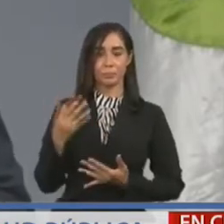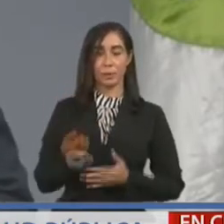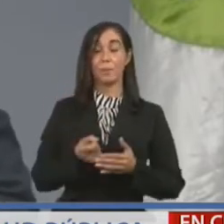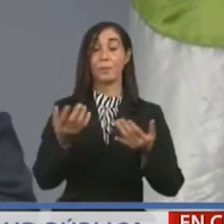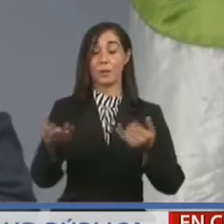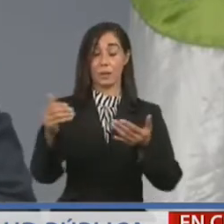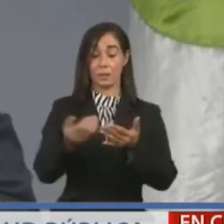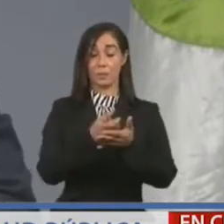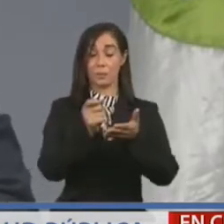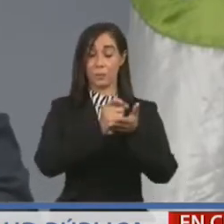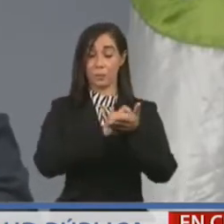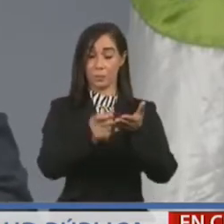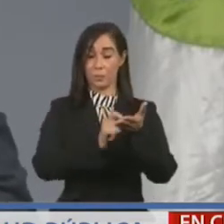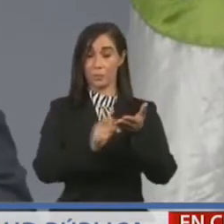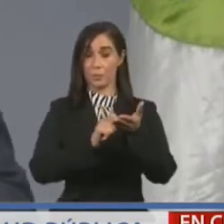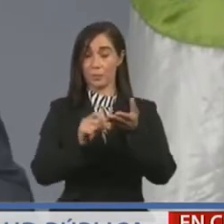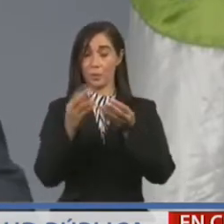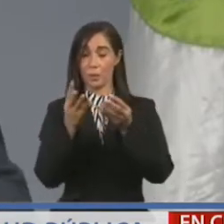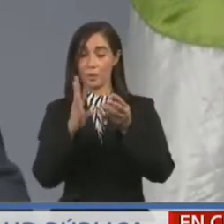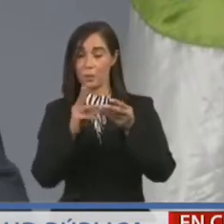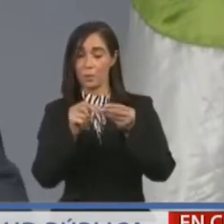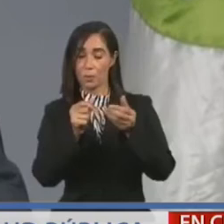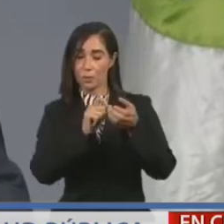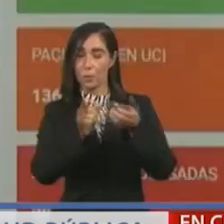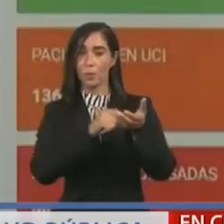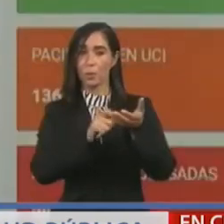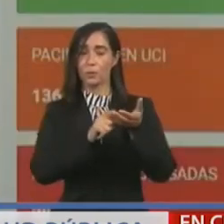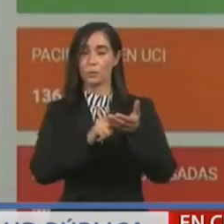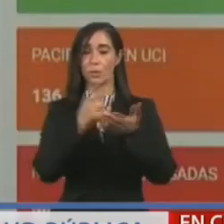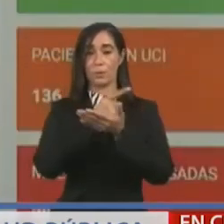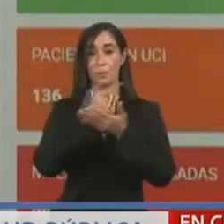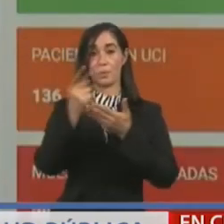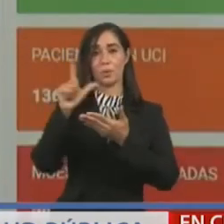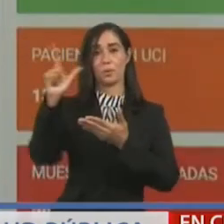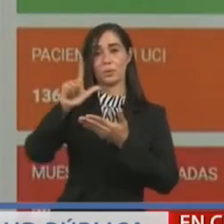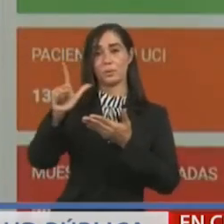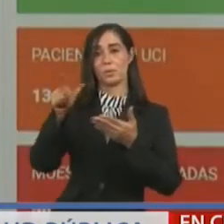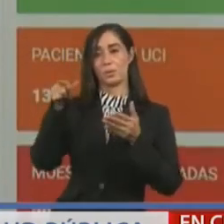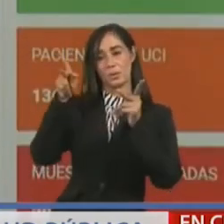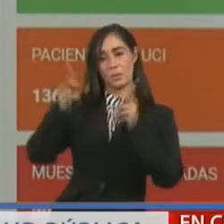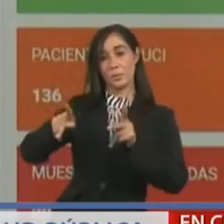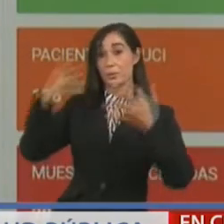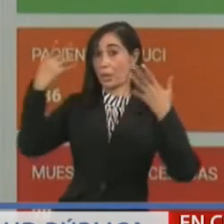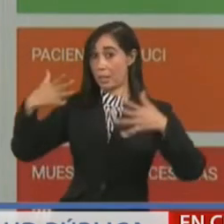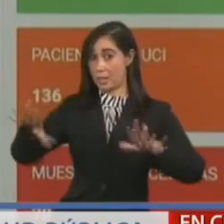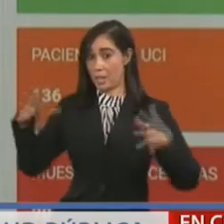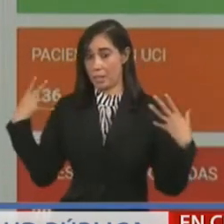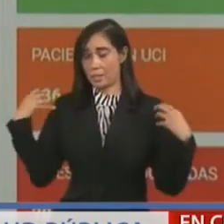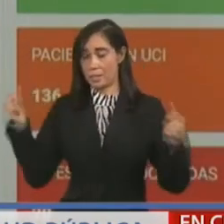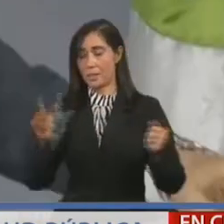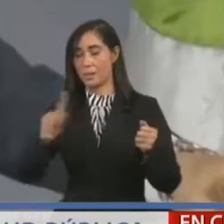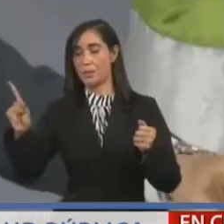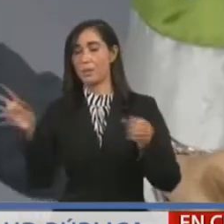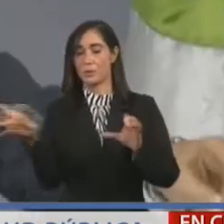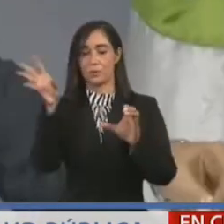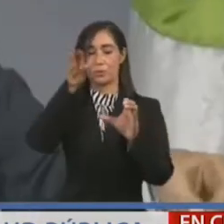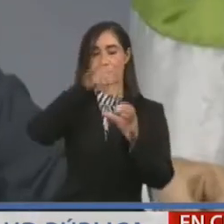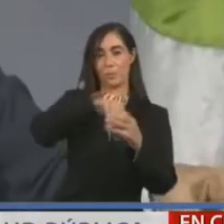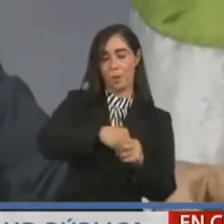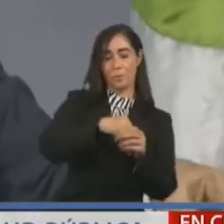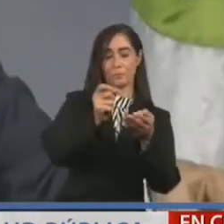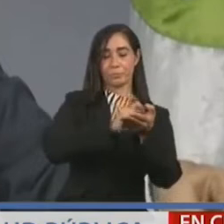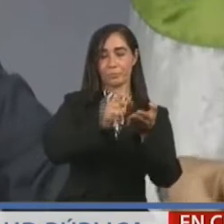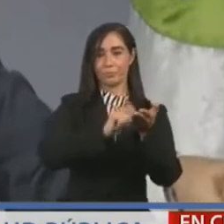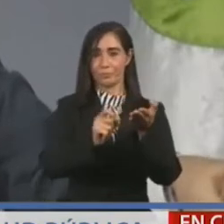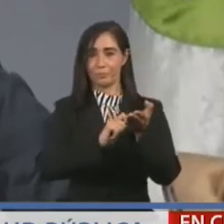tablero que vamos a estar llevando a cabo acá el próximo lunes, junto a